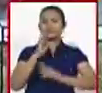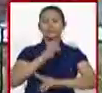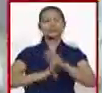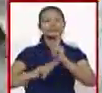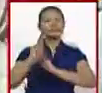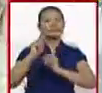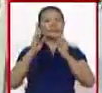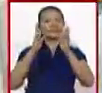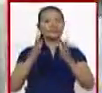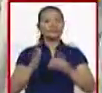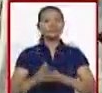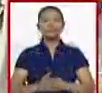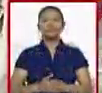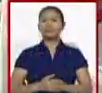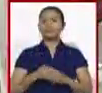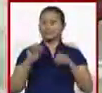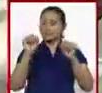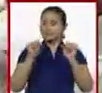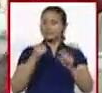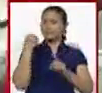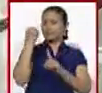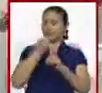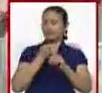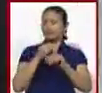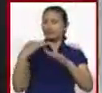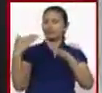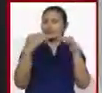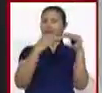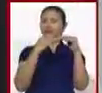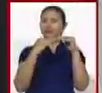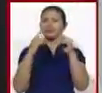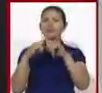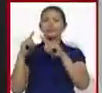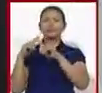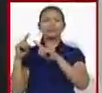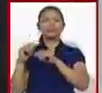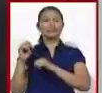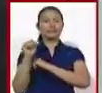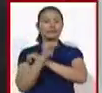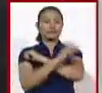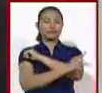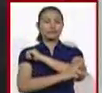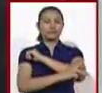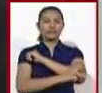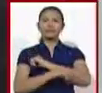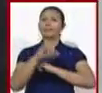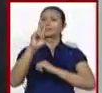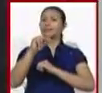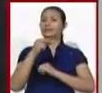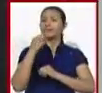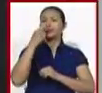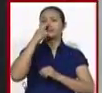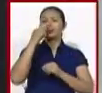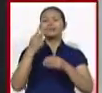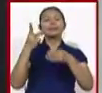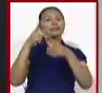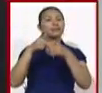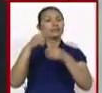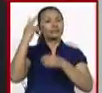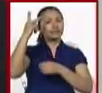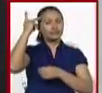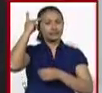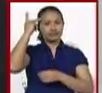ciudadanía, se pueda pelear por la igualdad de clases en nuestro país y no intrometerse en